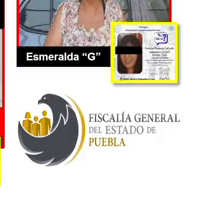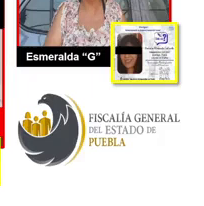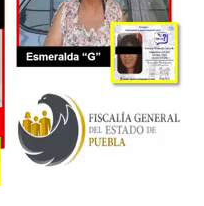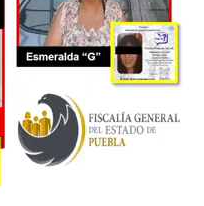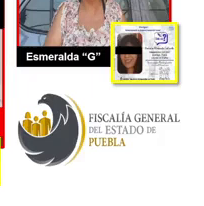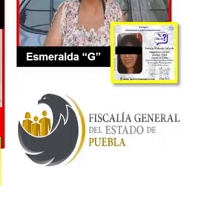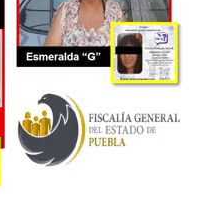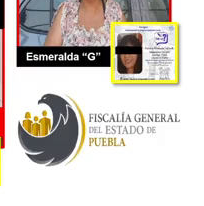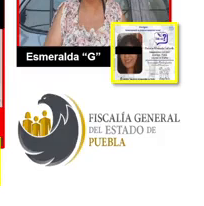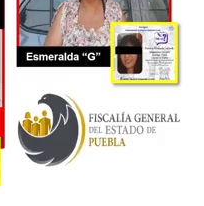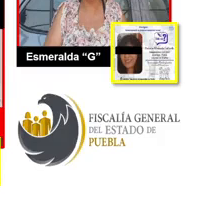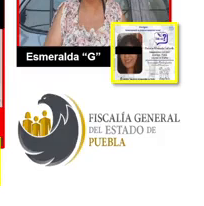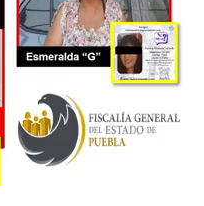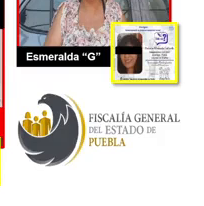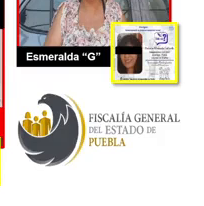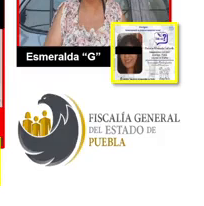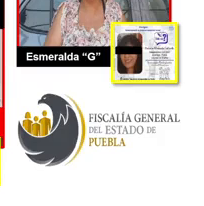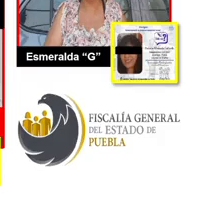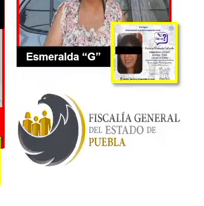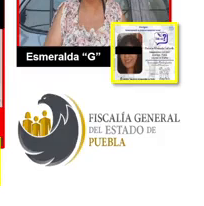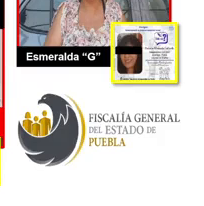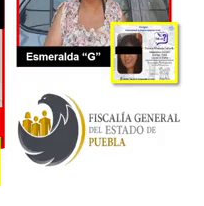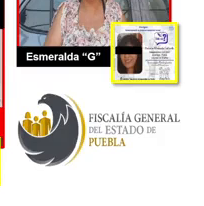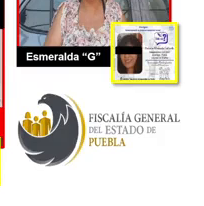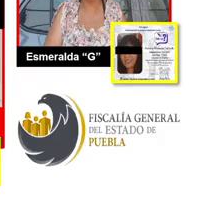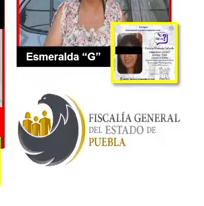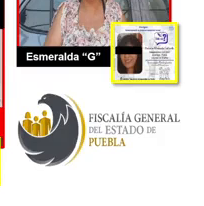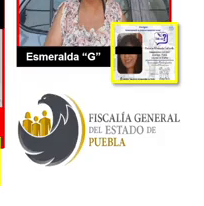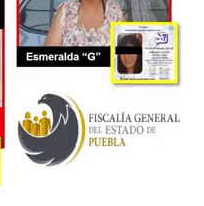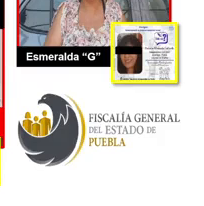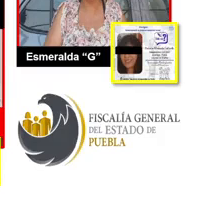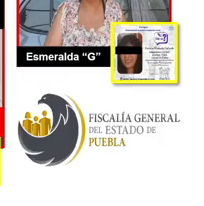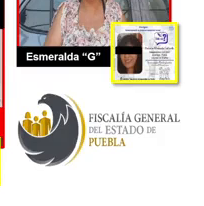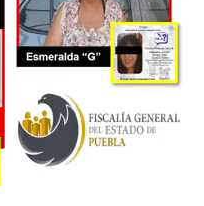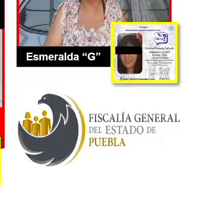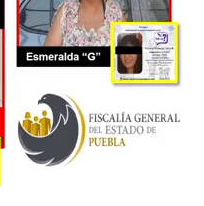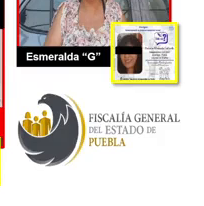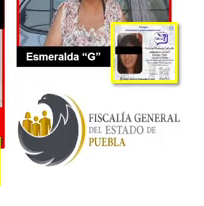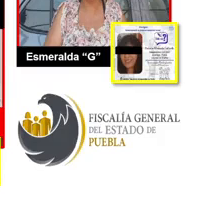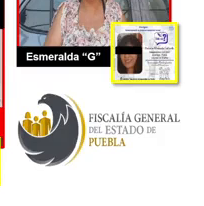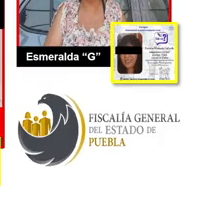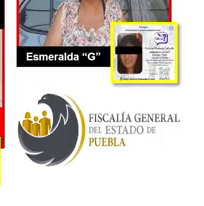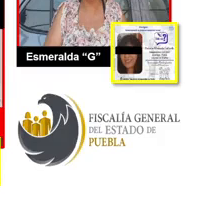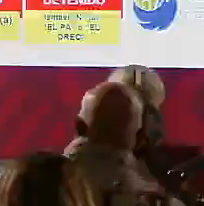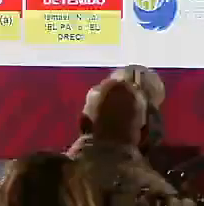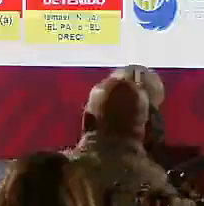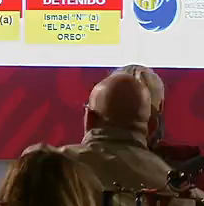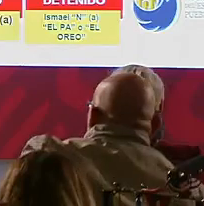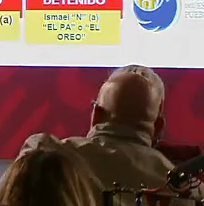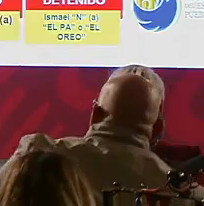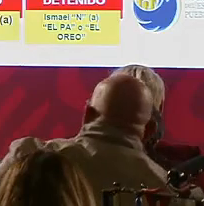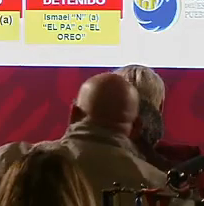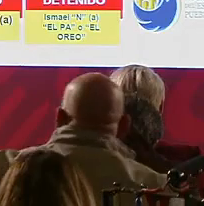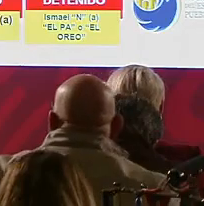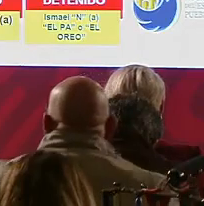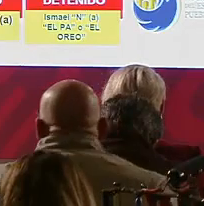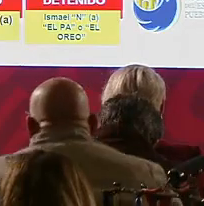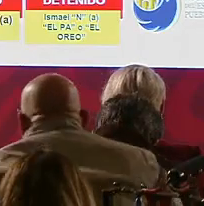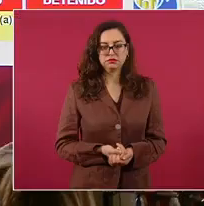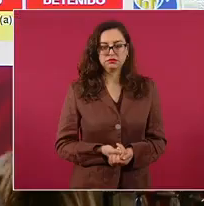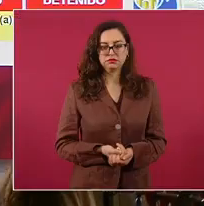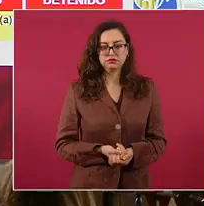su hija Betsabé, que había sido desaparecida y con posteriormente privada de